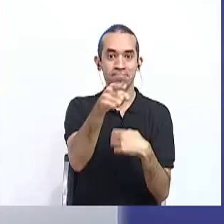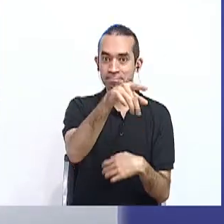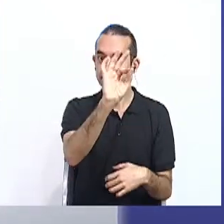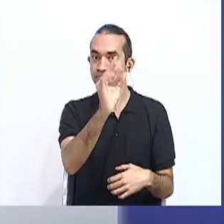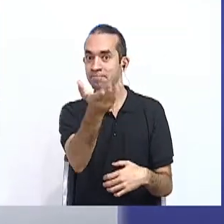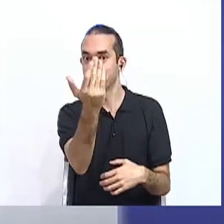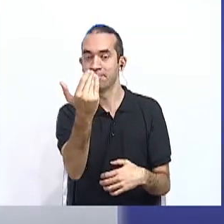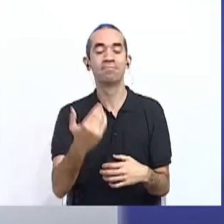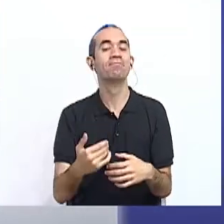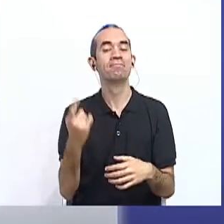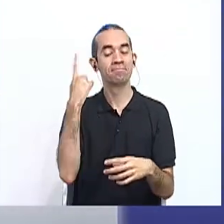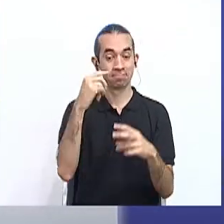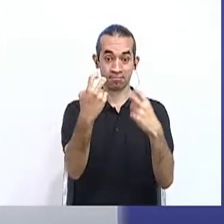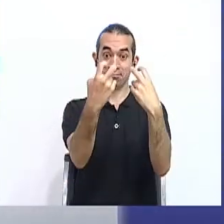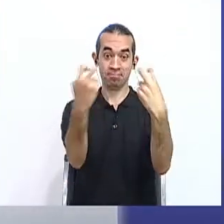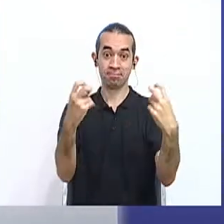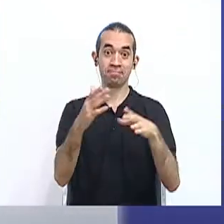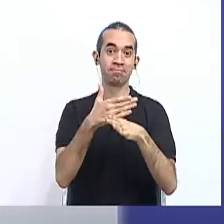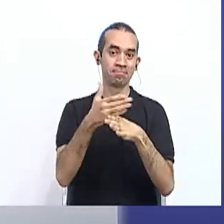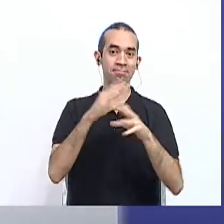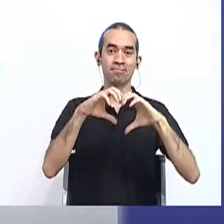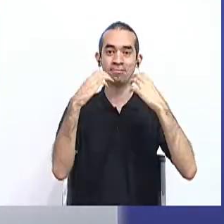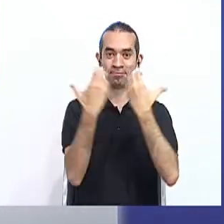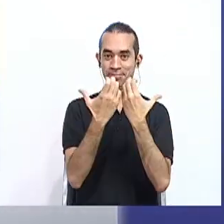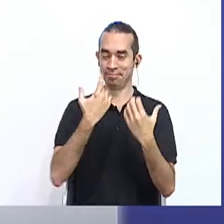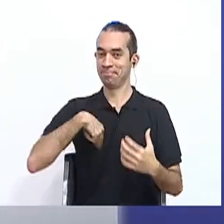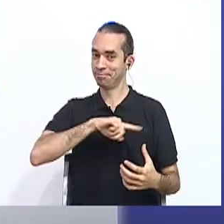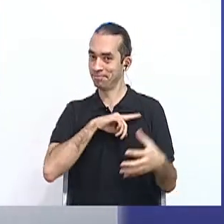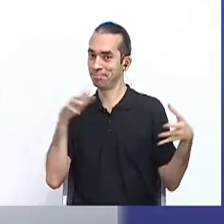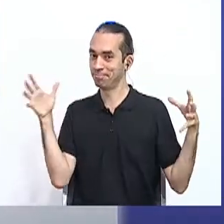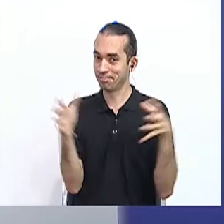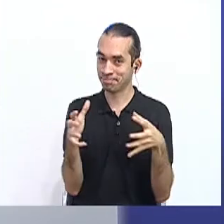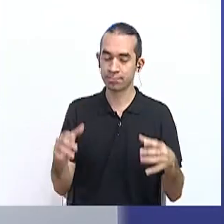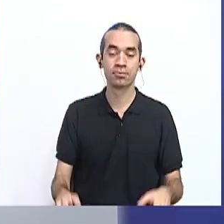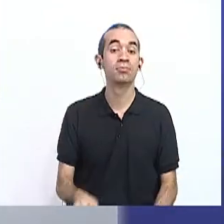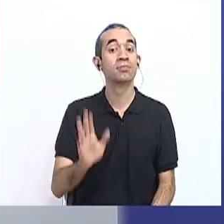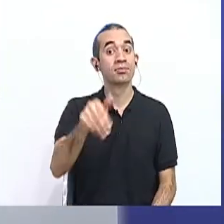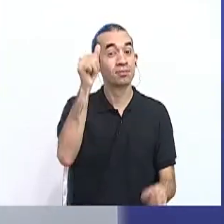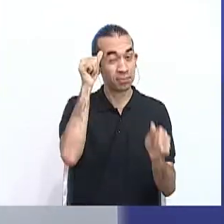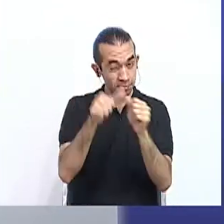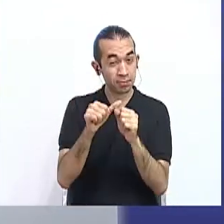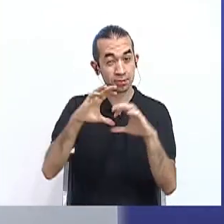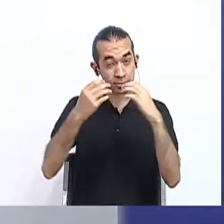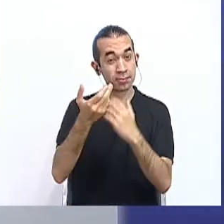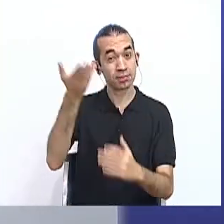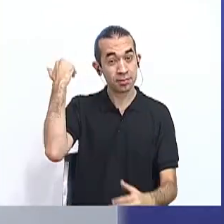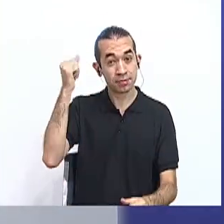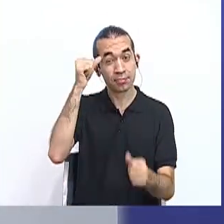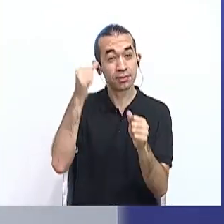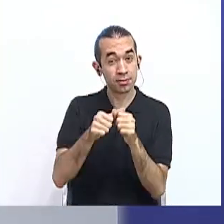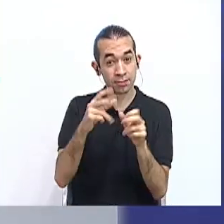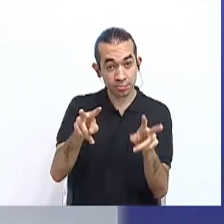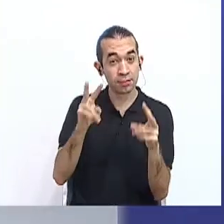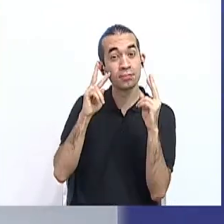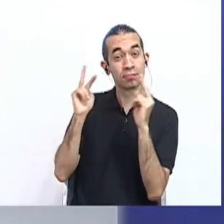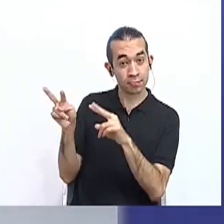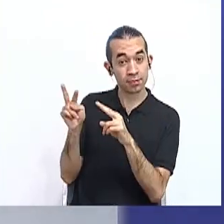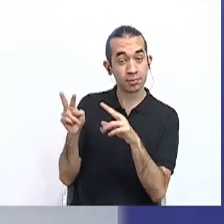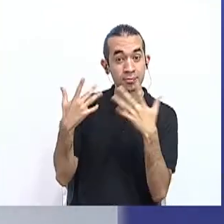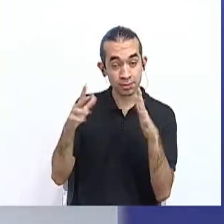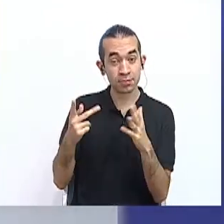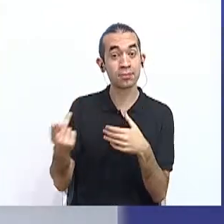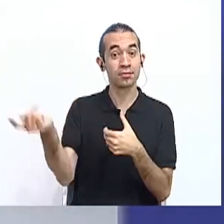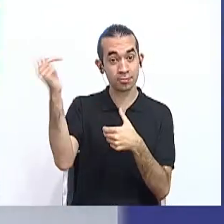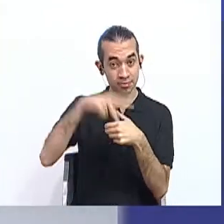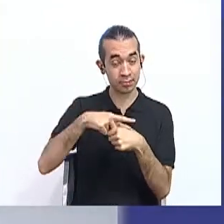clase con nosotros. Quiero que recordemos que estuvimos viendo la clase anterior. ¿La vieron? ¿Participaron